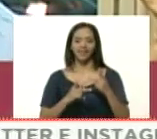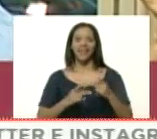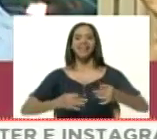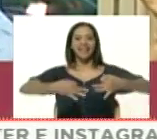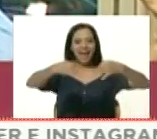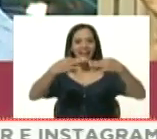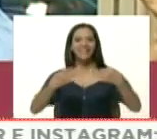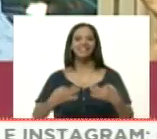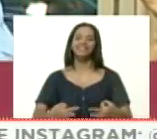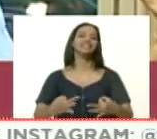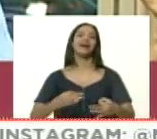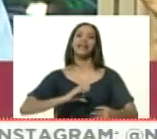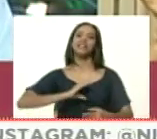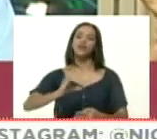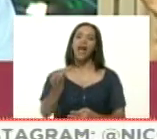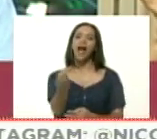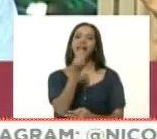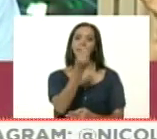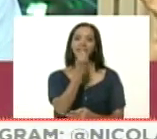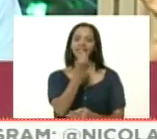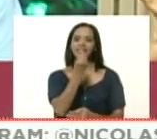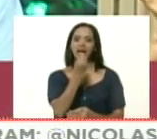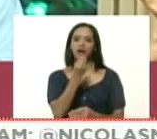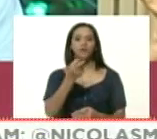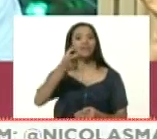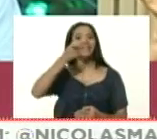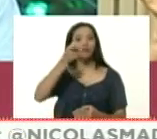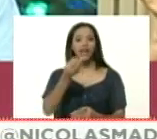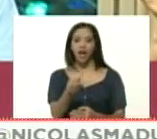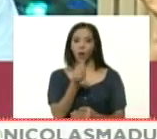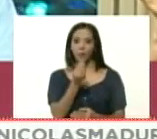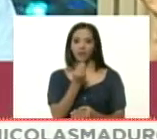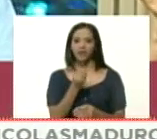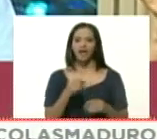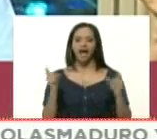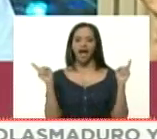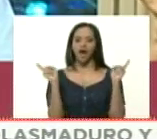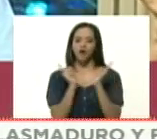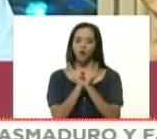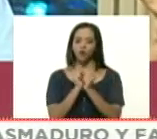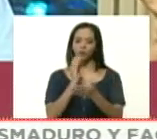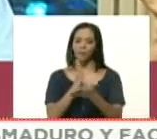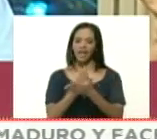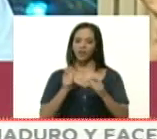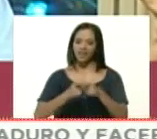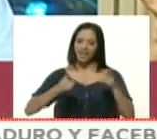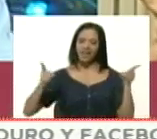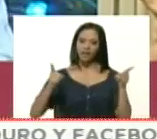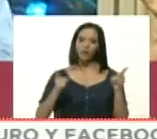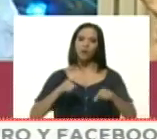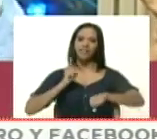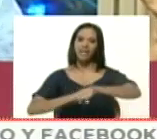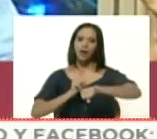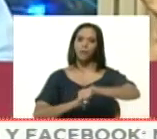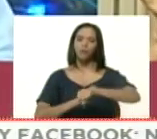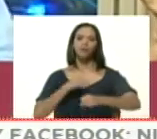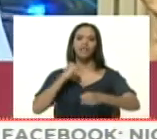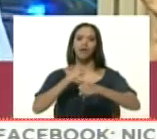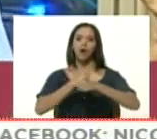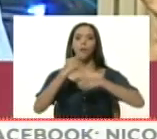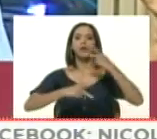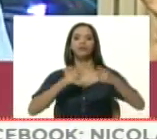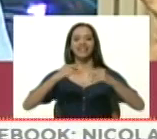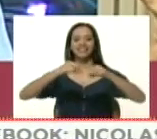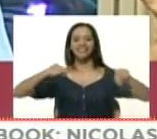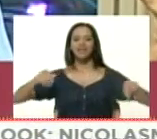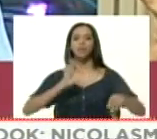garantizar la soberanía alimentaria de nuestro país, a corto, mediano y largo plazo, con trabajo y producción en tierra